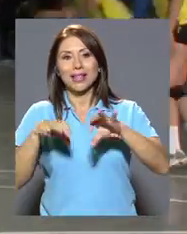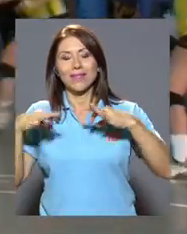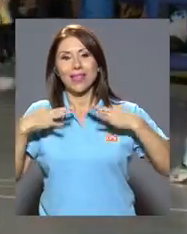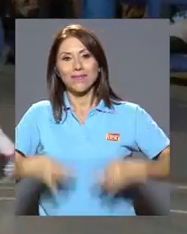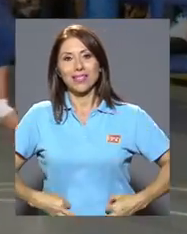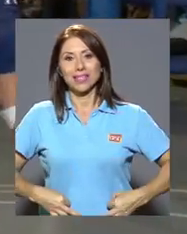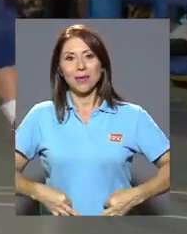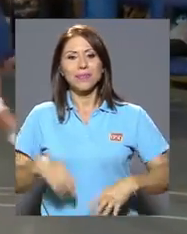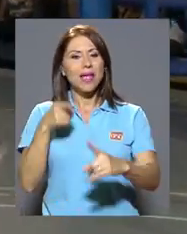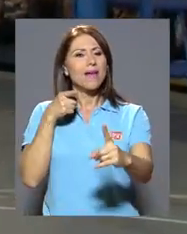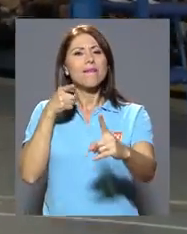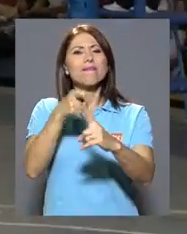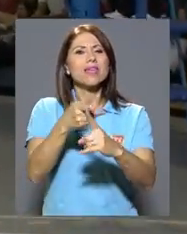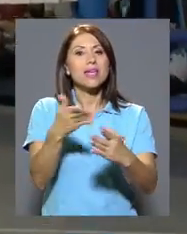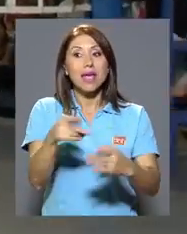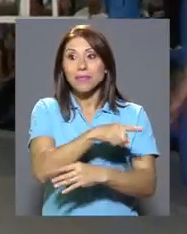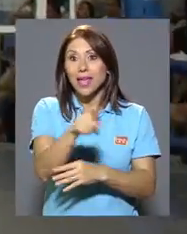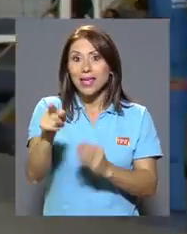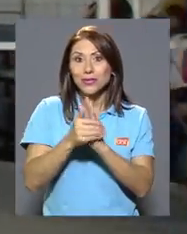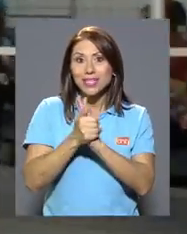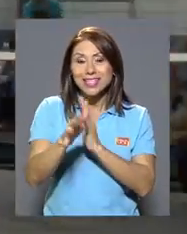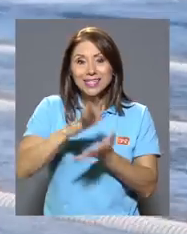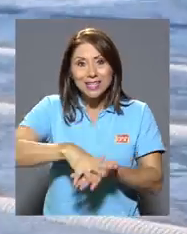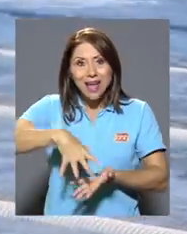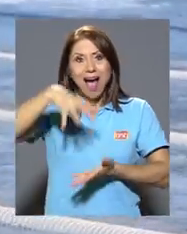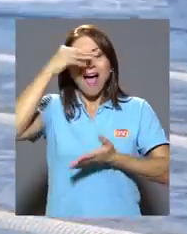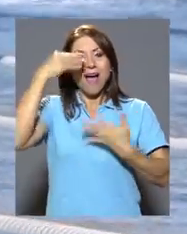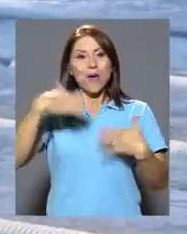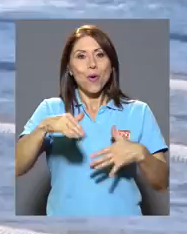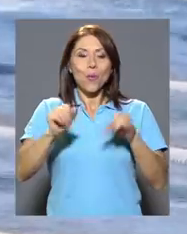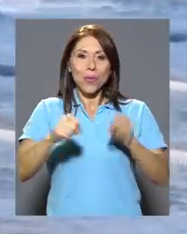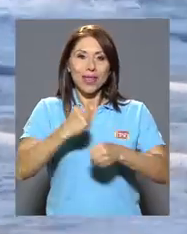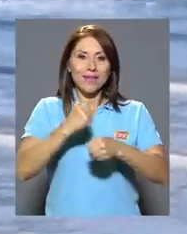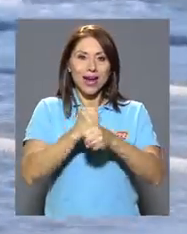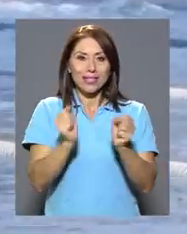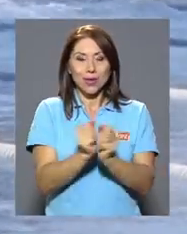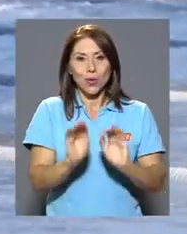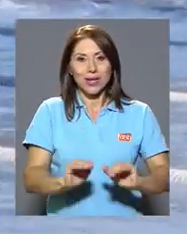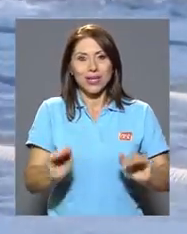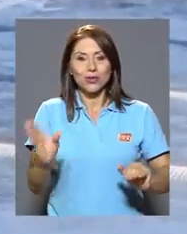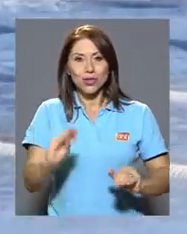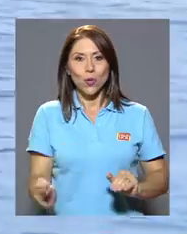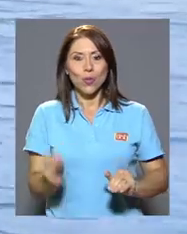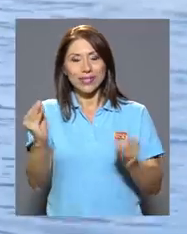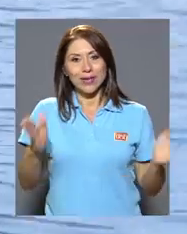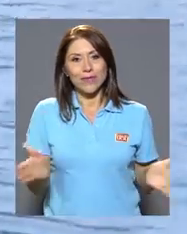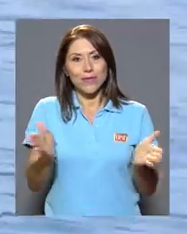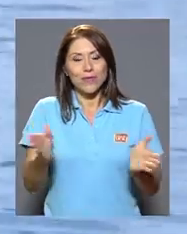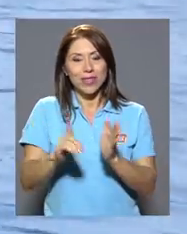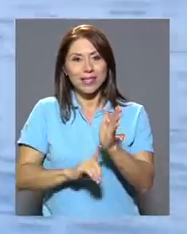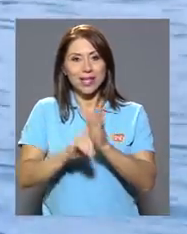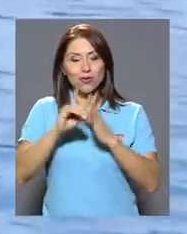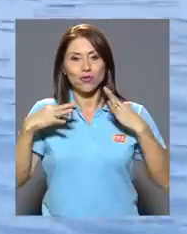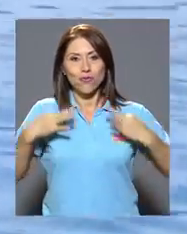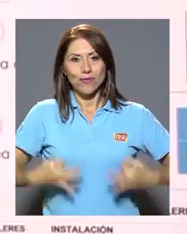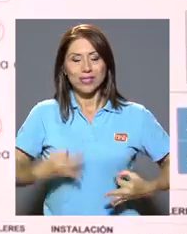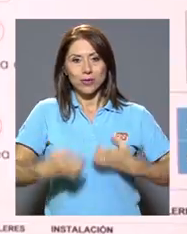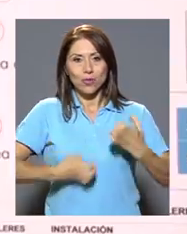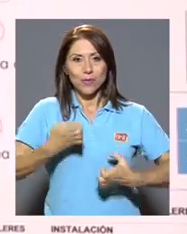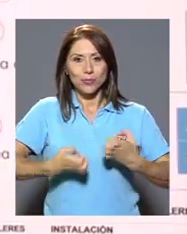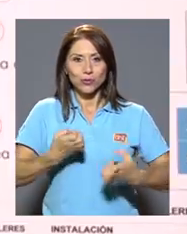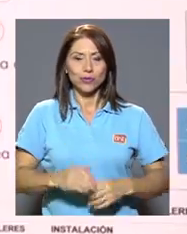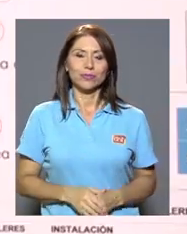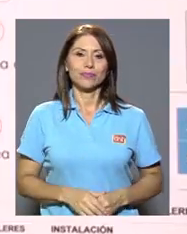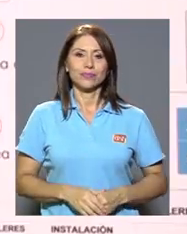fin es que las destrezas adquiridas puedan trabajarse con los niños y jóvenes fomentando el desarrollo físico y emocional. Lo que queremos